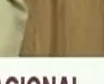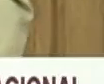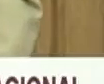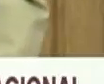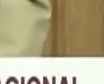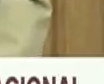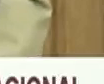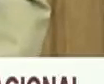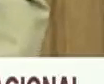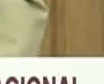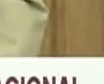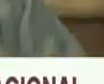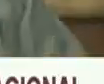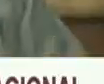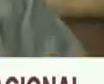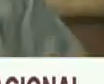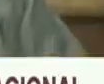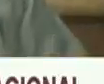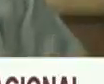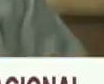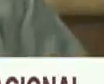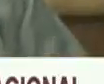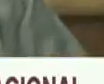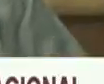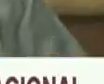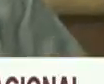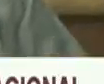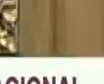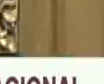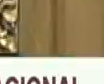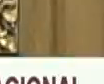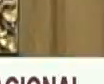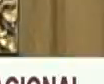celebrando con ellos sus 50 años